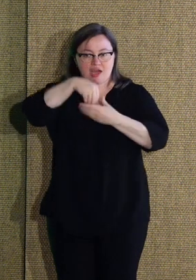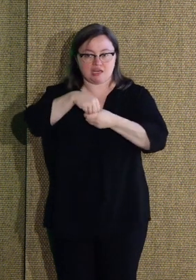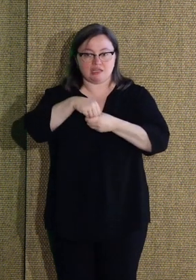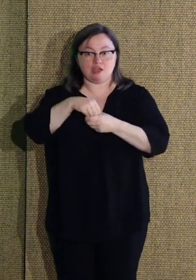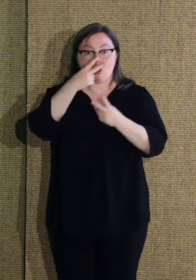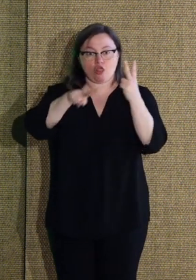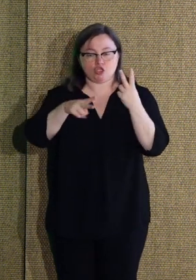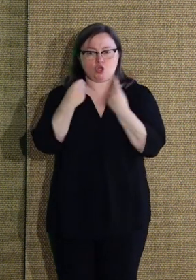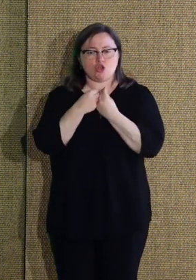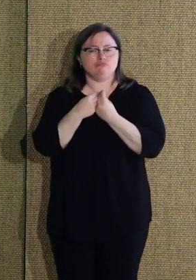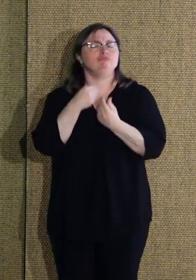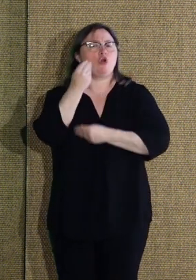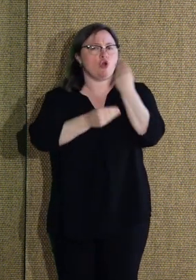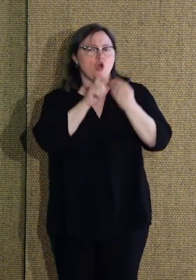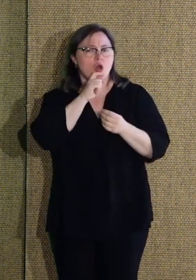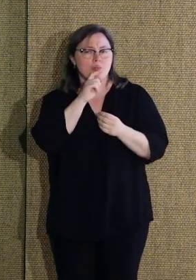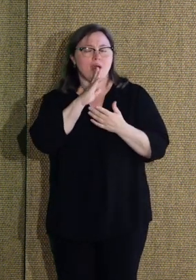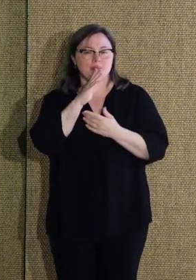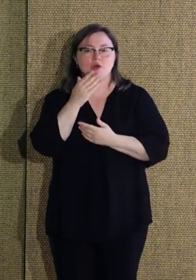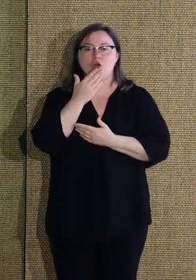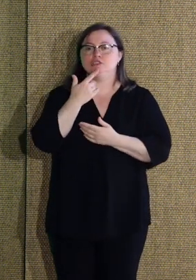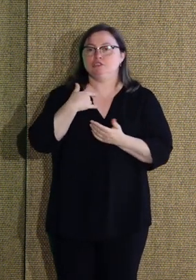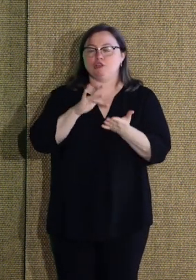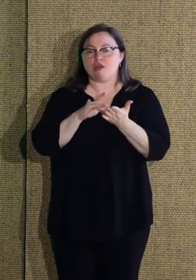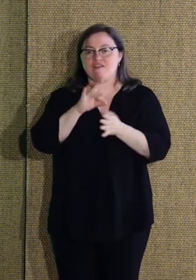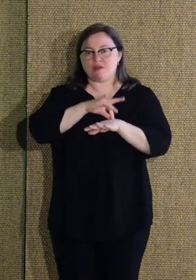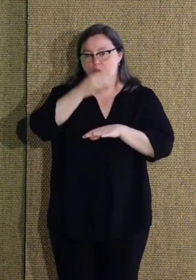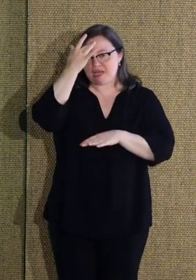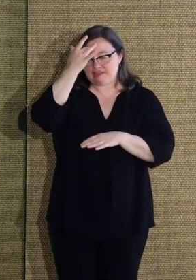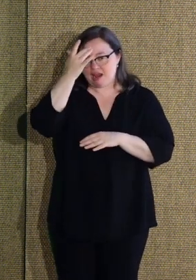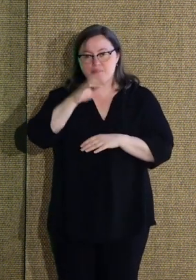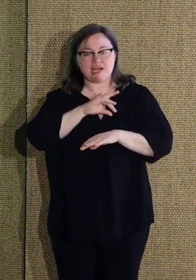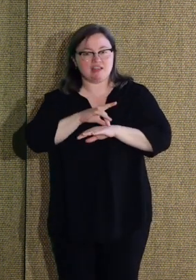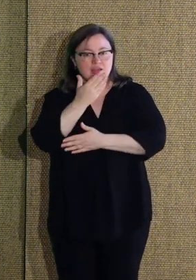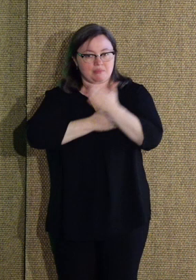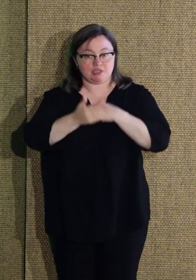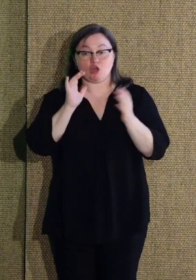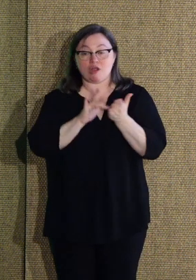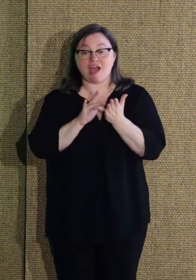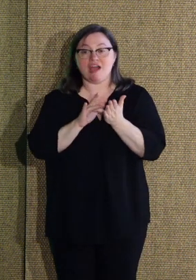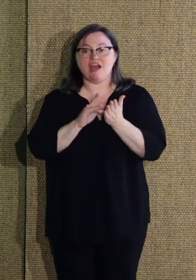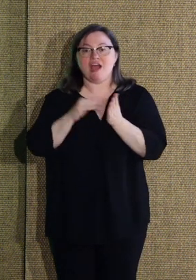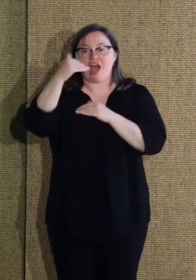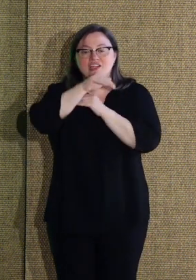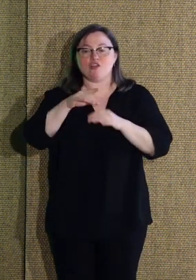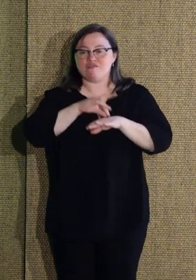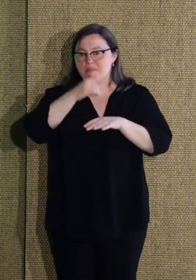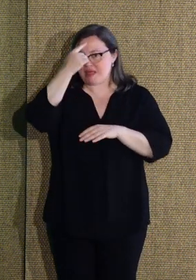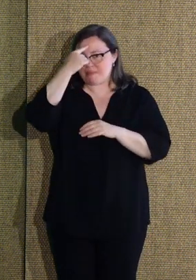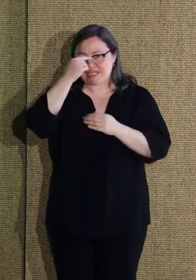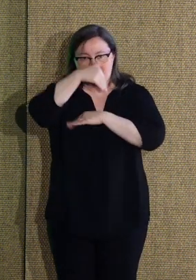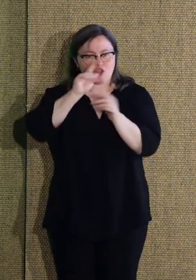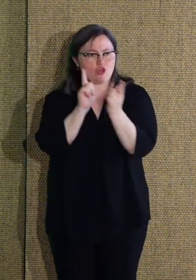estos internos. Y así fue como me integré en el programa PAIEM, que es el programa de atención a internos con enfermedad